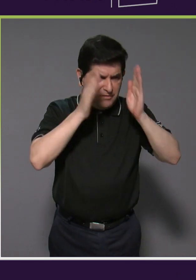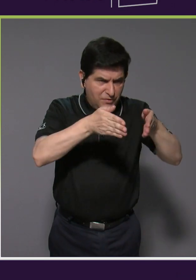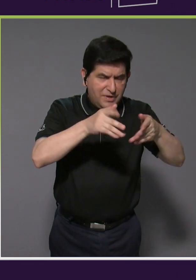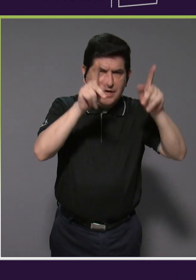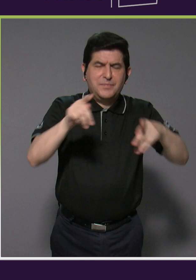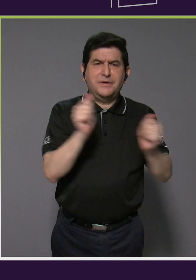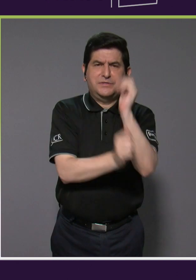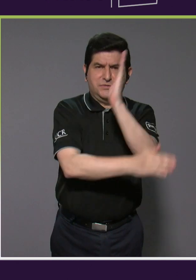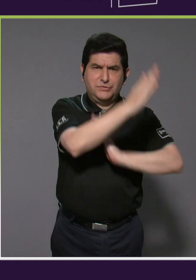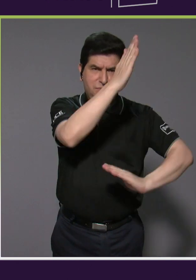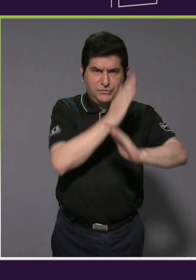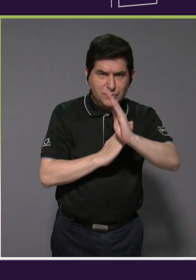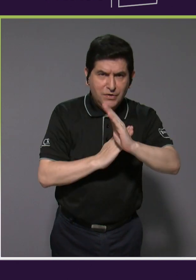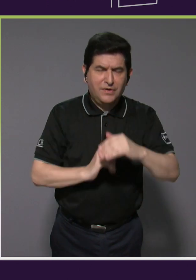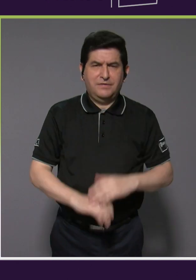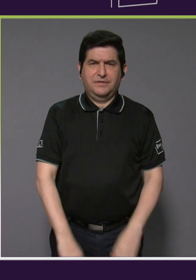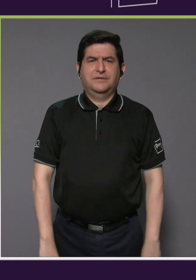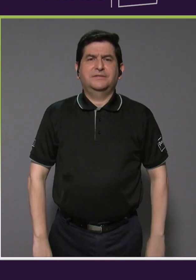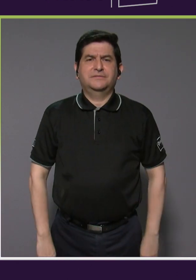personas con discapacidad,